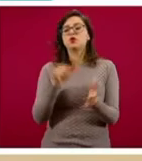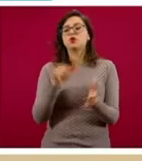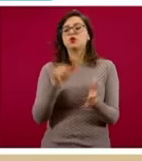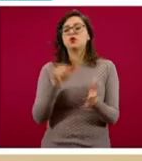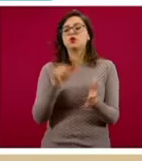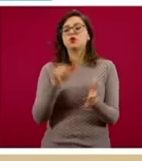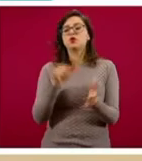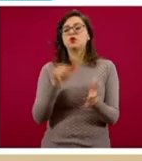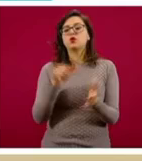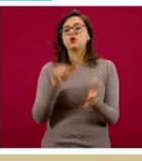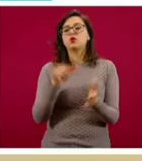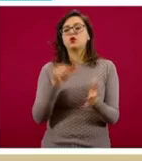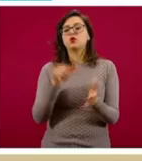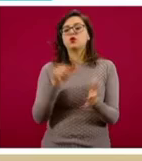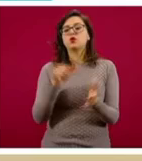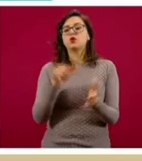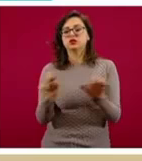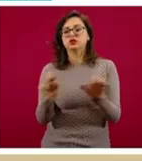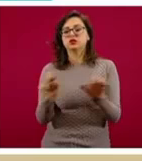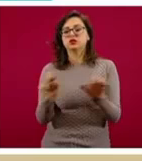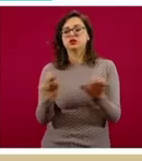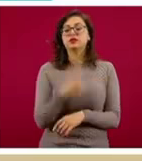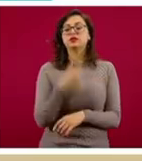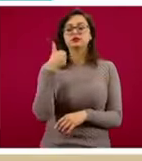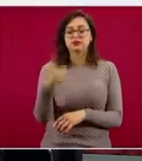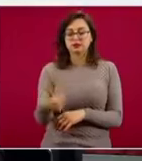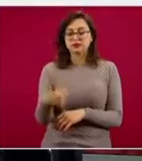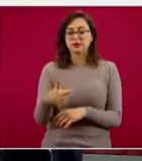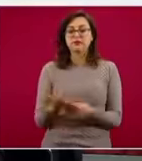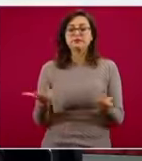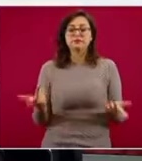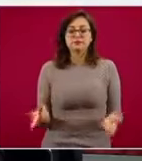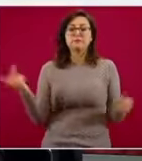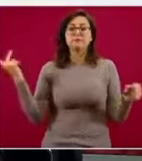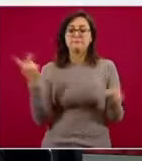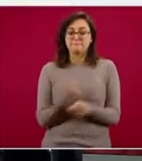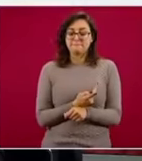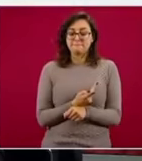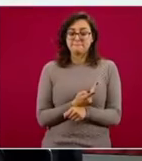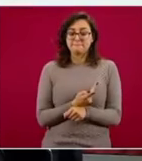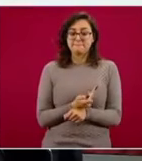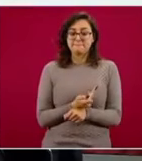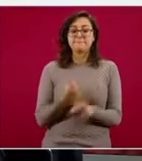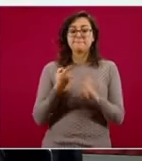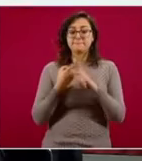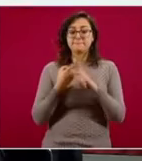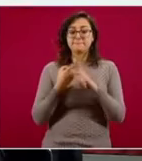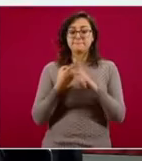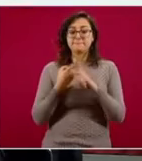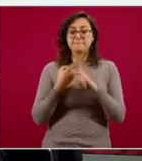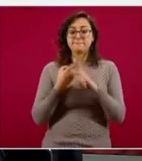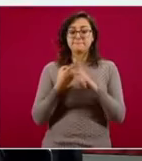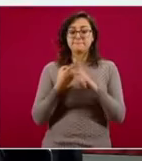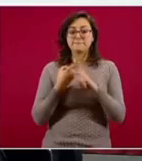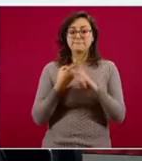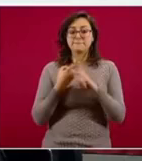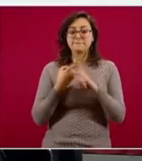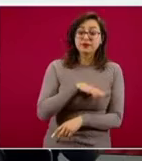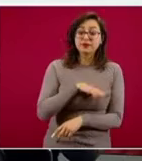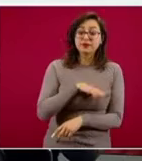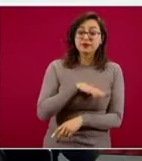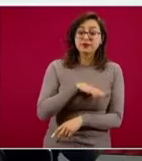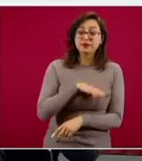1.169.846, pero con el objetivo de poder, al graficarlos por su fecha de inicio de síntomas para cada una de las